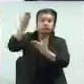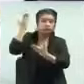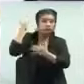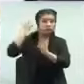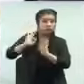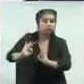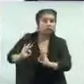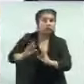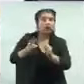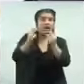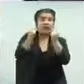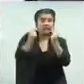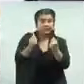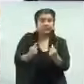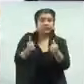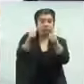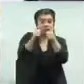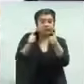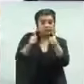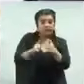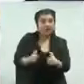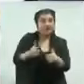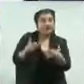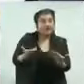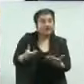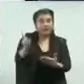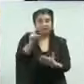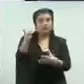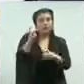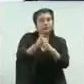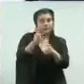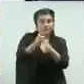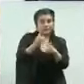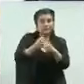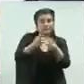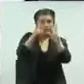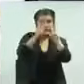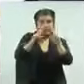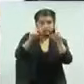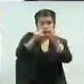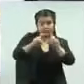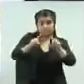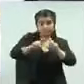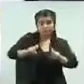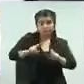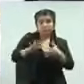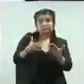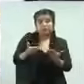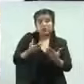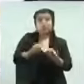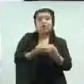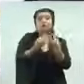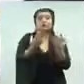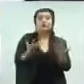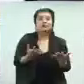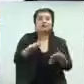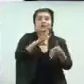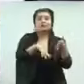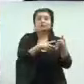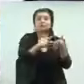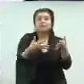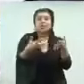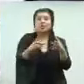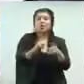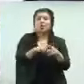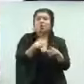el dinero en los estudios, pues pensaría que no es muy difícil para hacer los estudios y esperaría una fecha cuando me responda cuándo va a